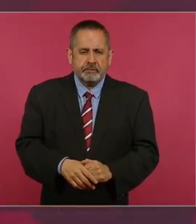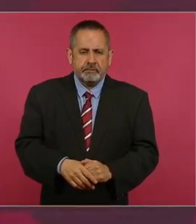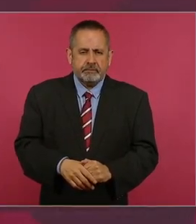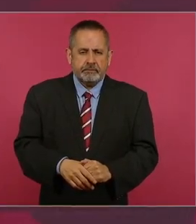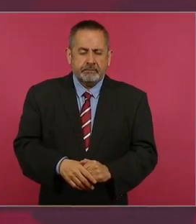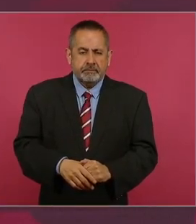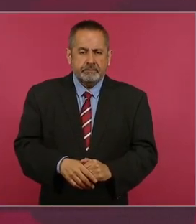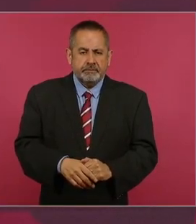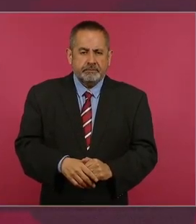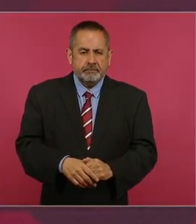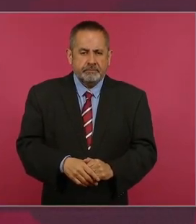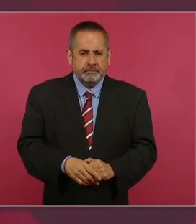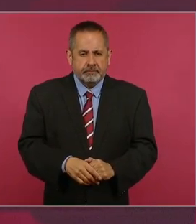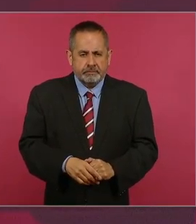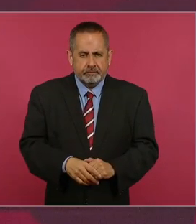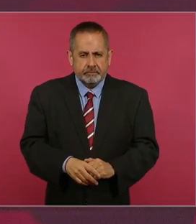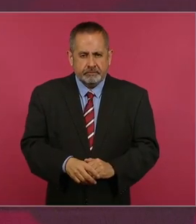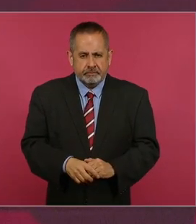Es